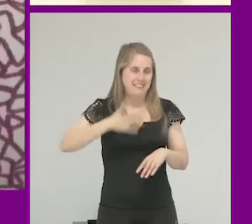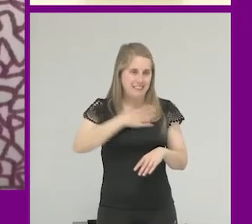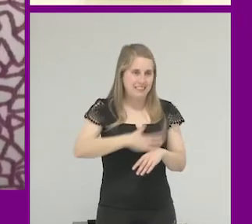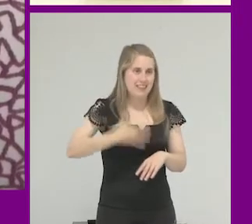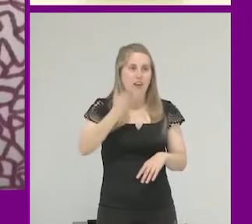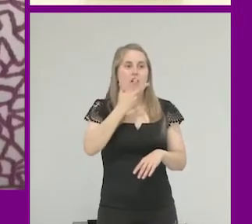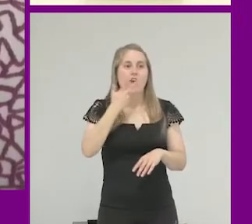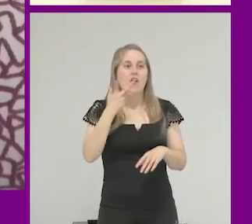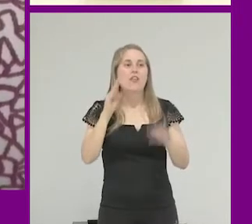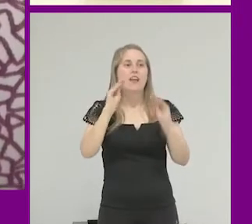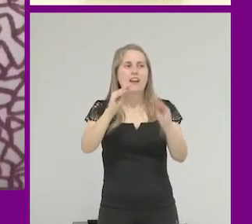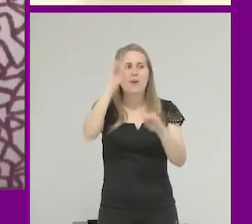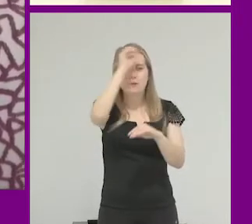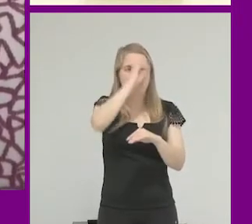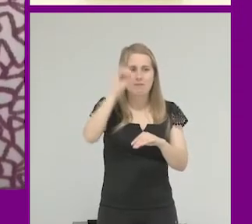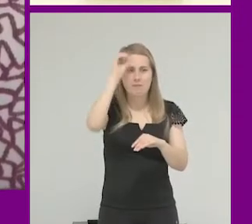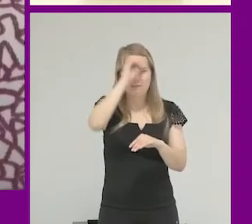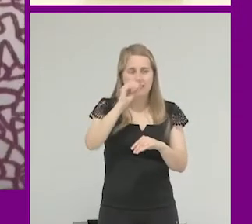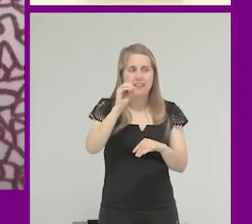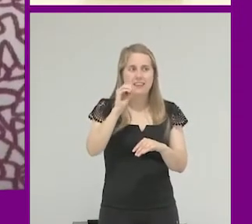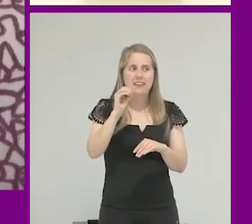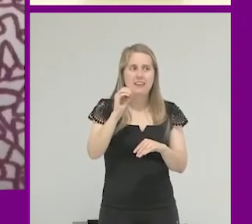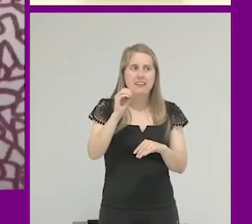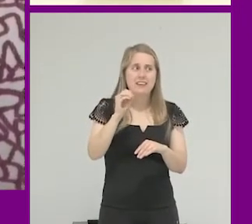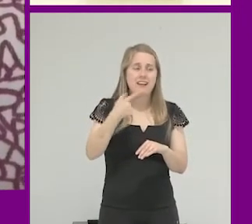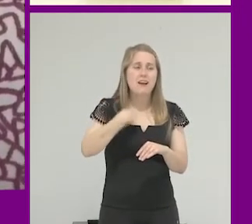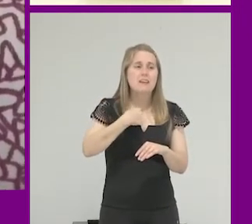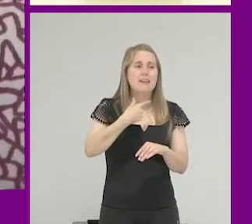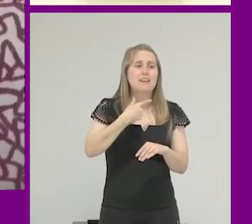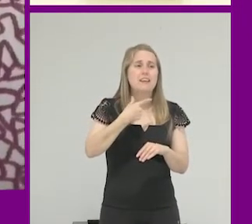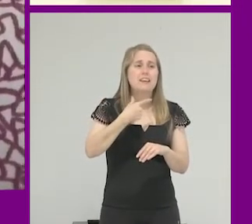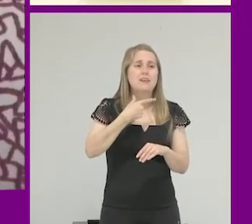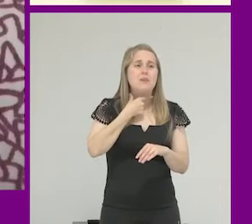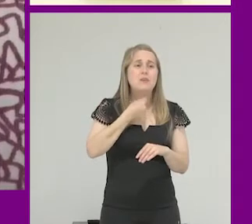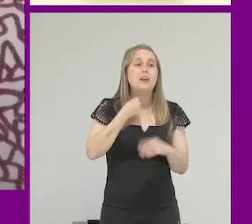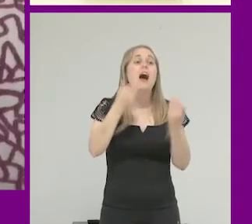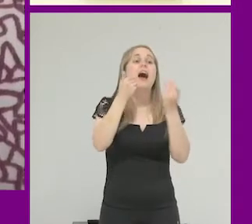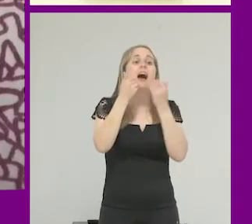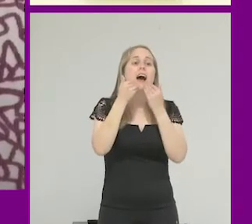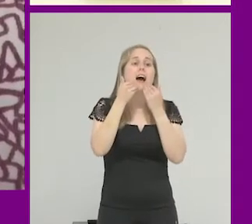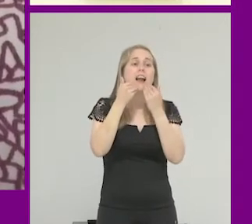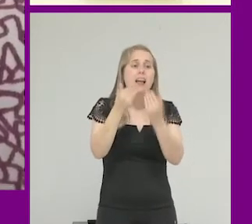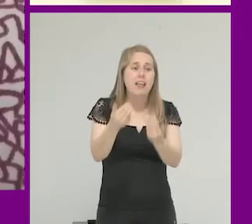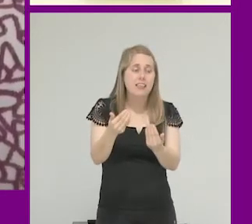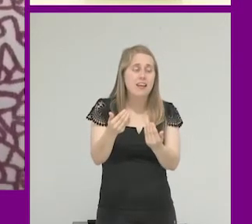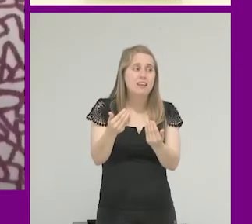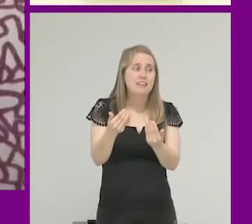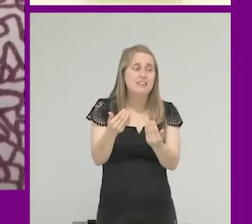impresiones sobre la misma. Me gustaría agradecer